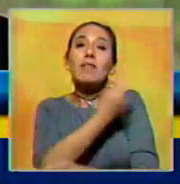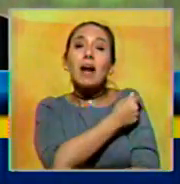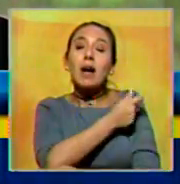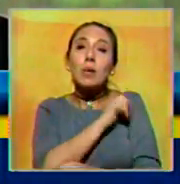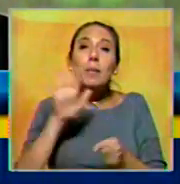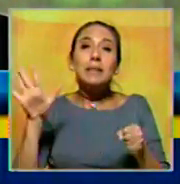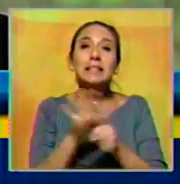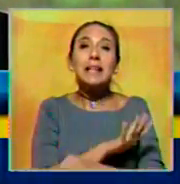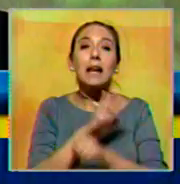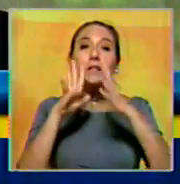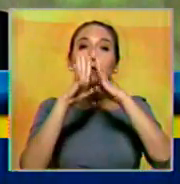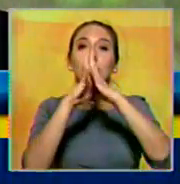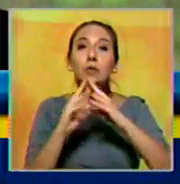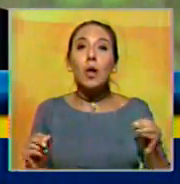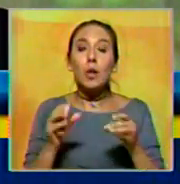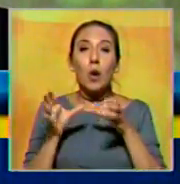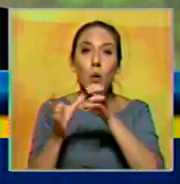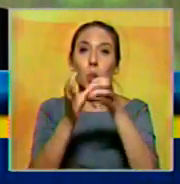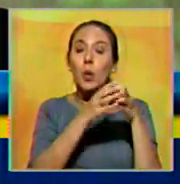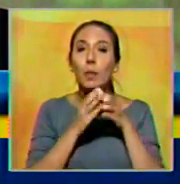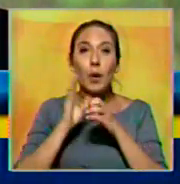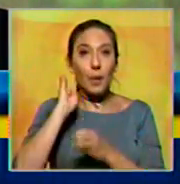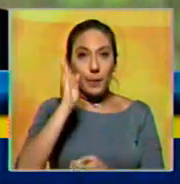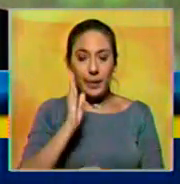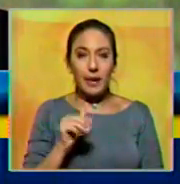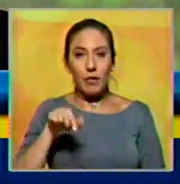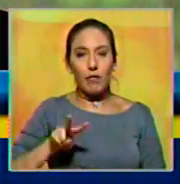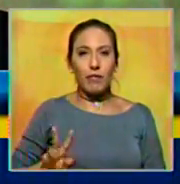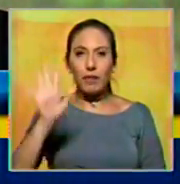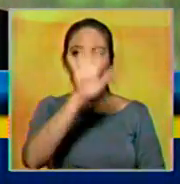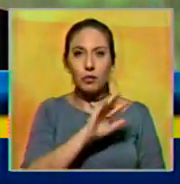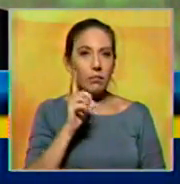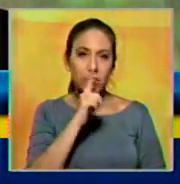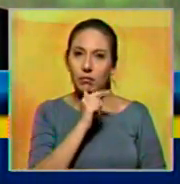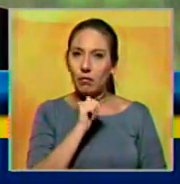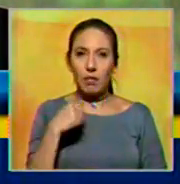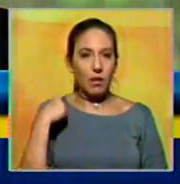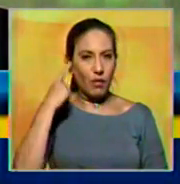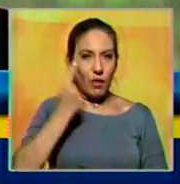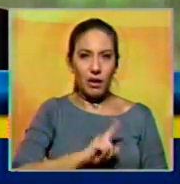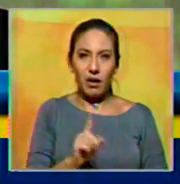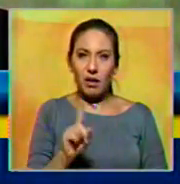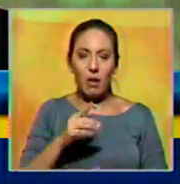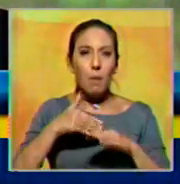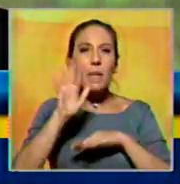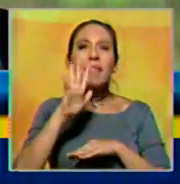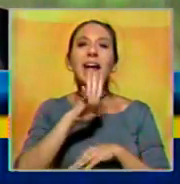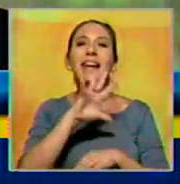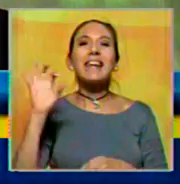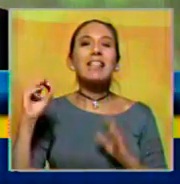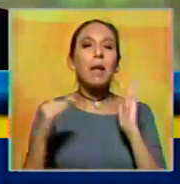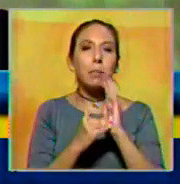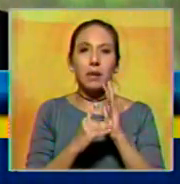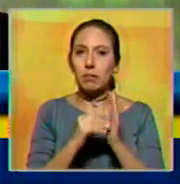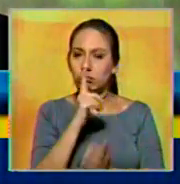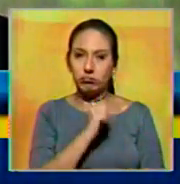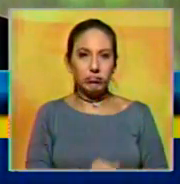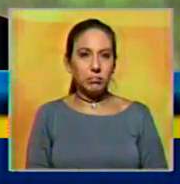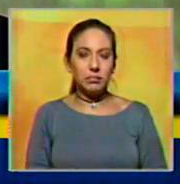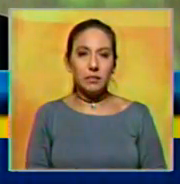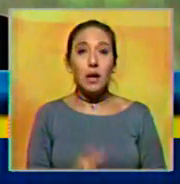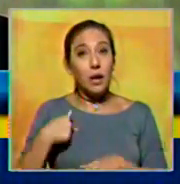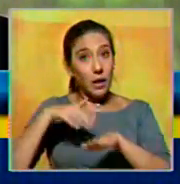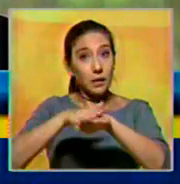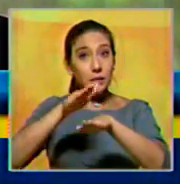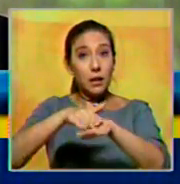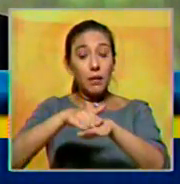cubrir todas las áreas de riesgo en el país, y no creo que hayan puesto más de 500.000 vacunas. Así que hacemos un llamado para que